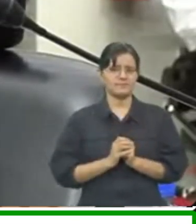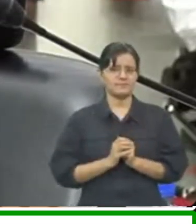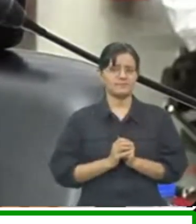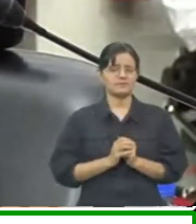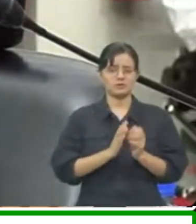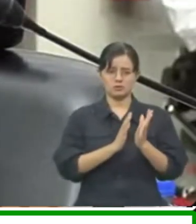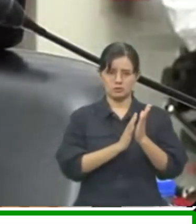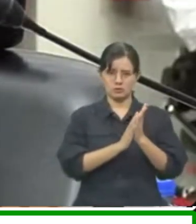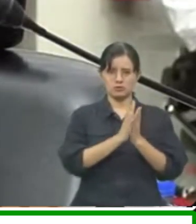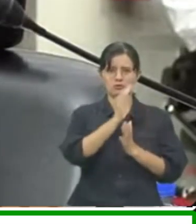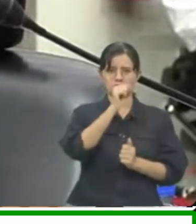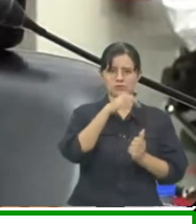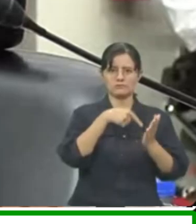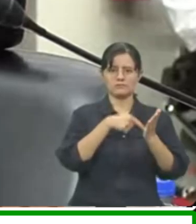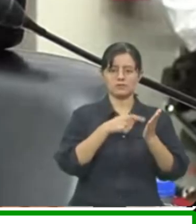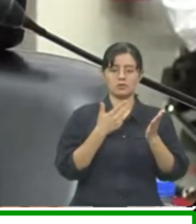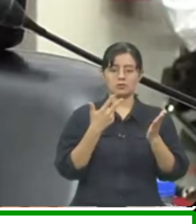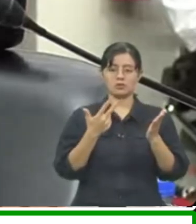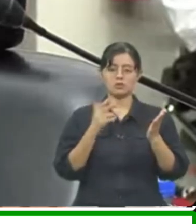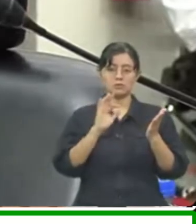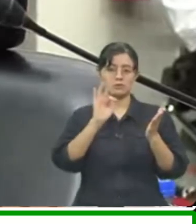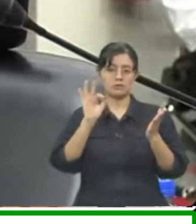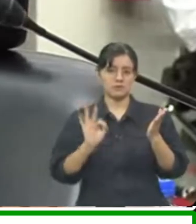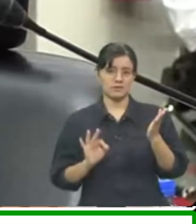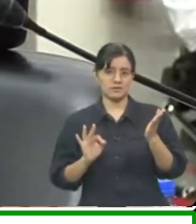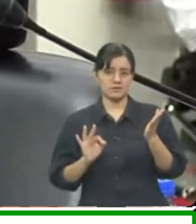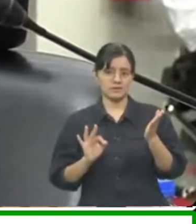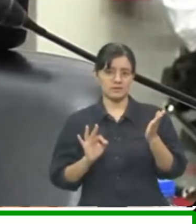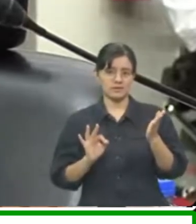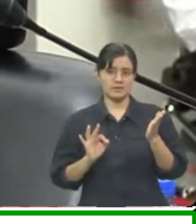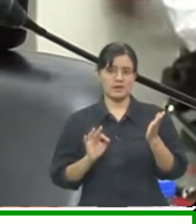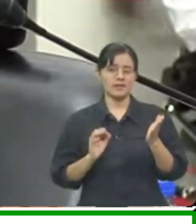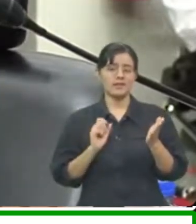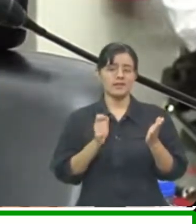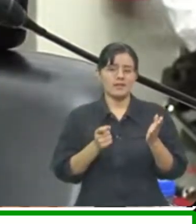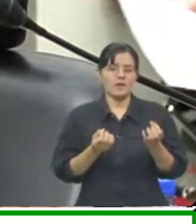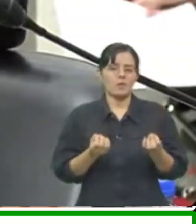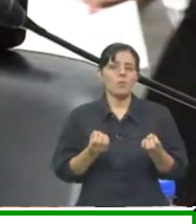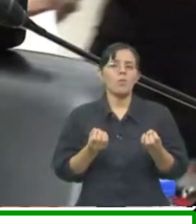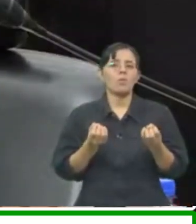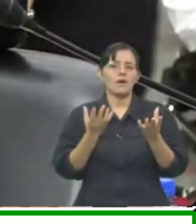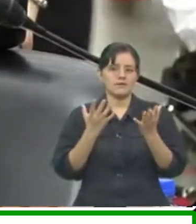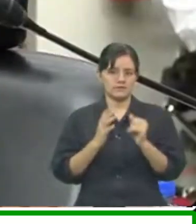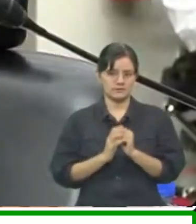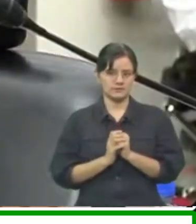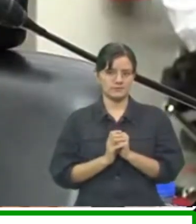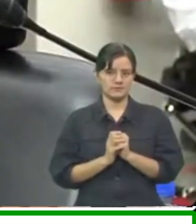interpretación constitucional del 8% es cuantitativa,